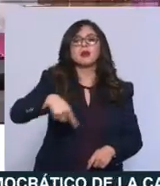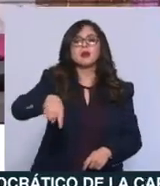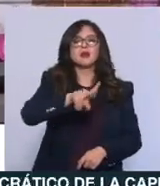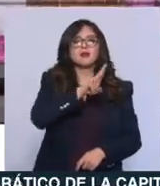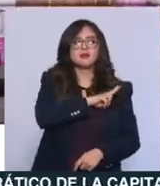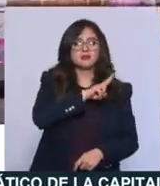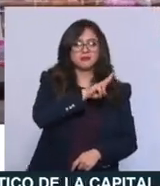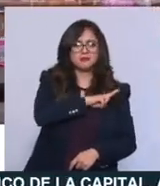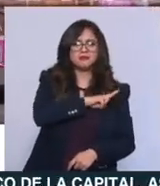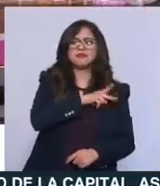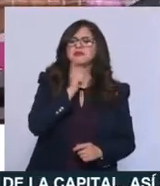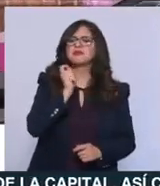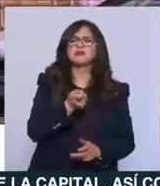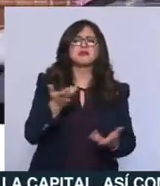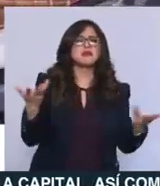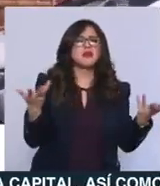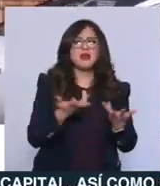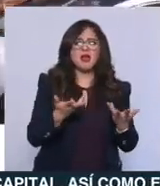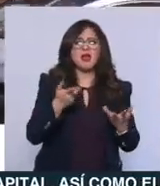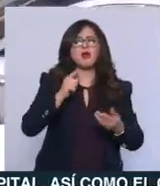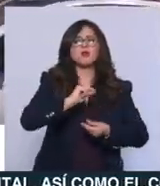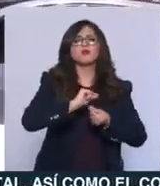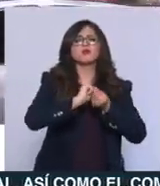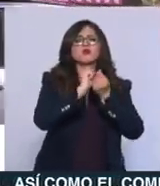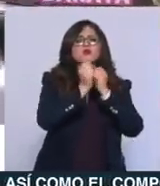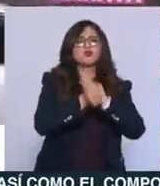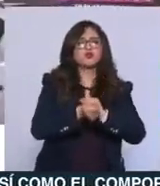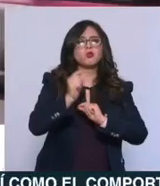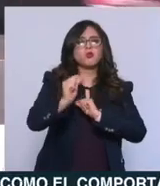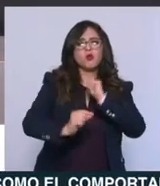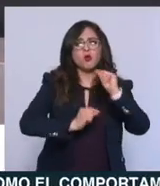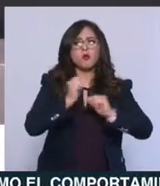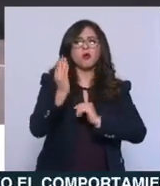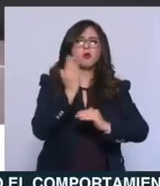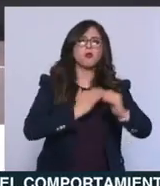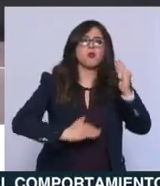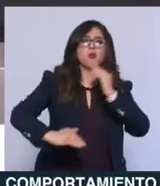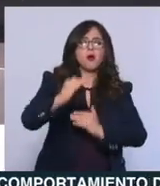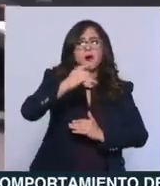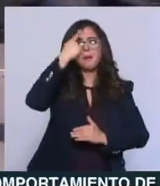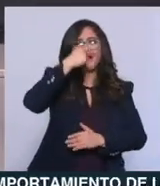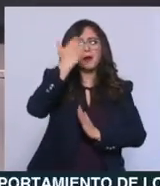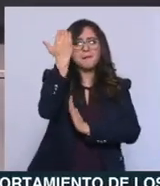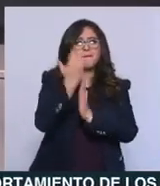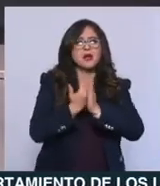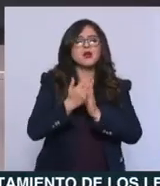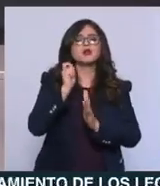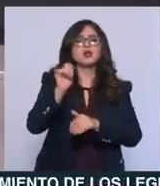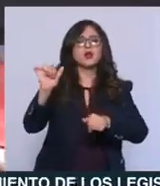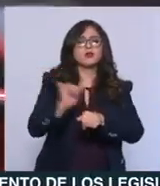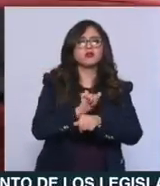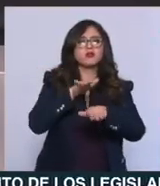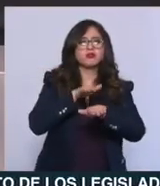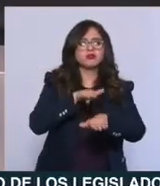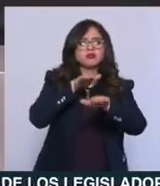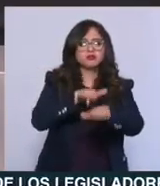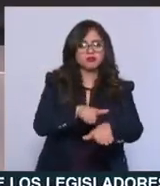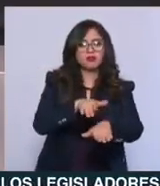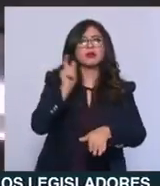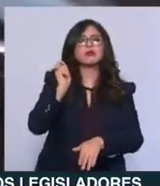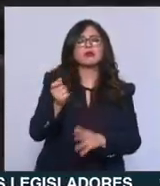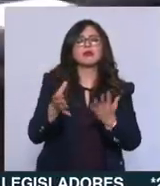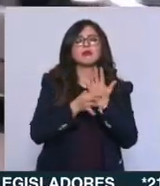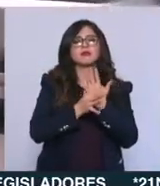concesionado. El objetivo es potencializar su uso y desincentivar el tránsito de los automóviles privados, informó la